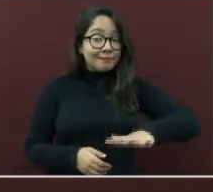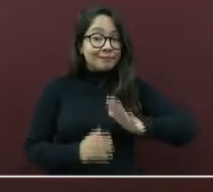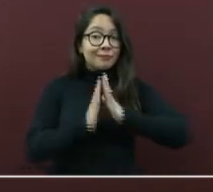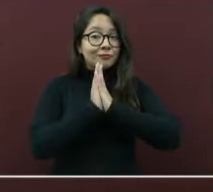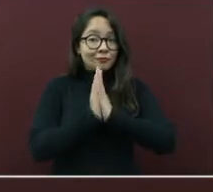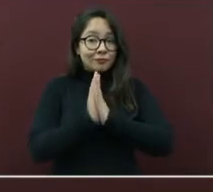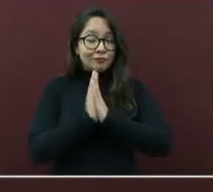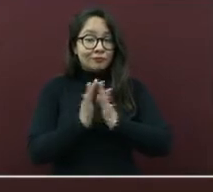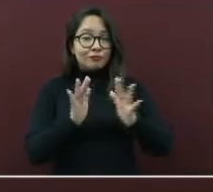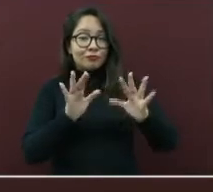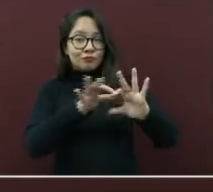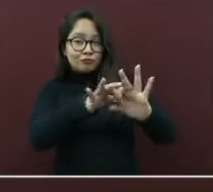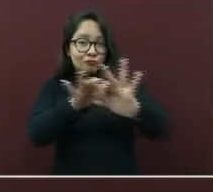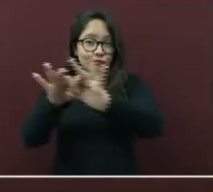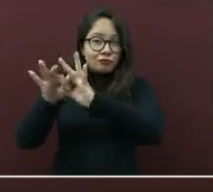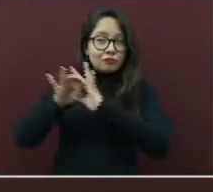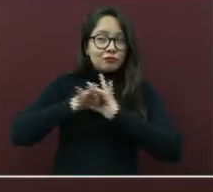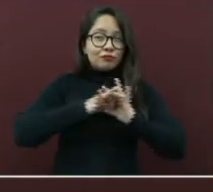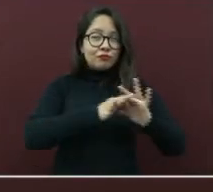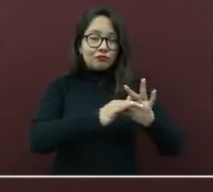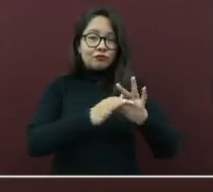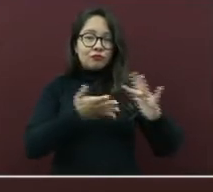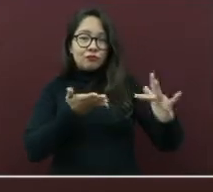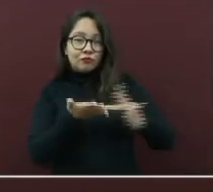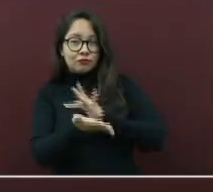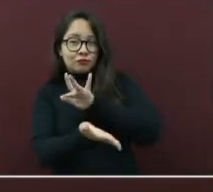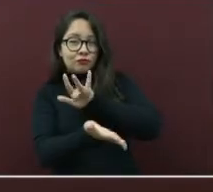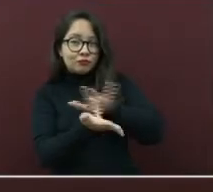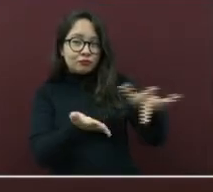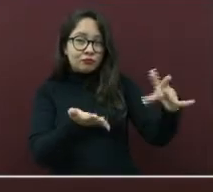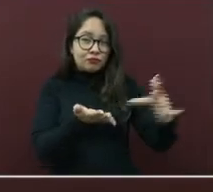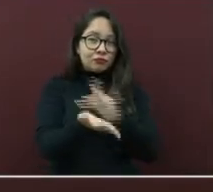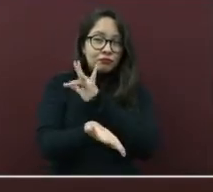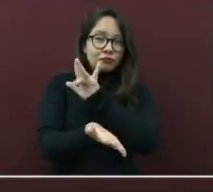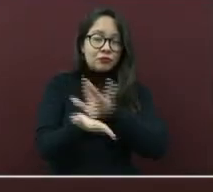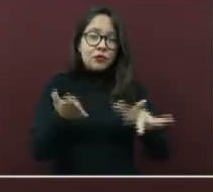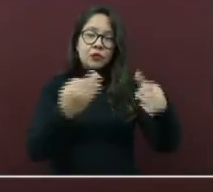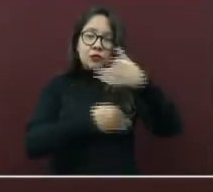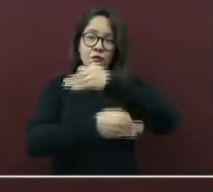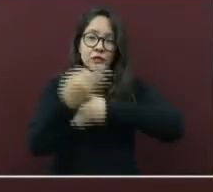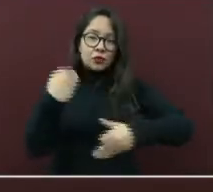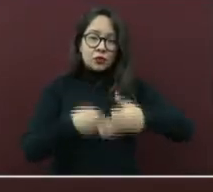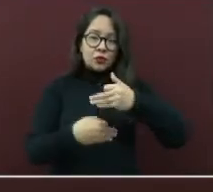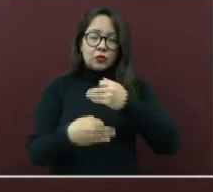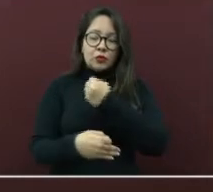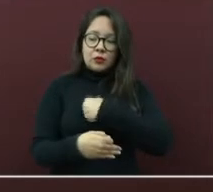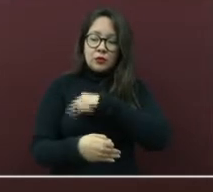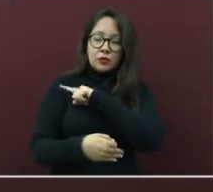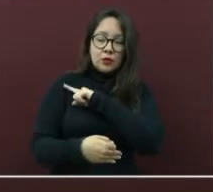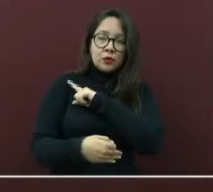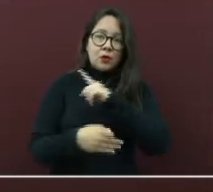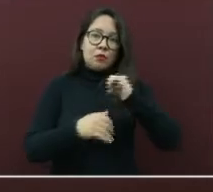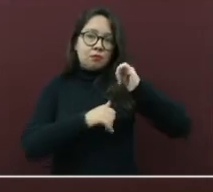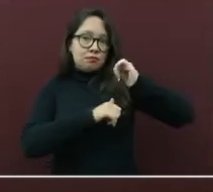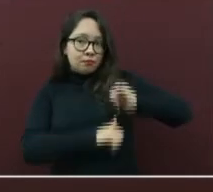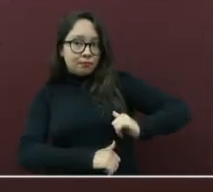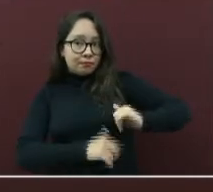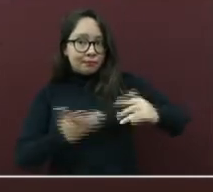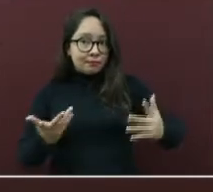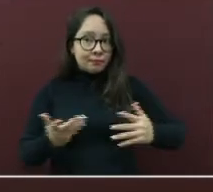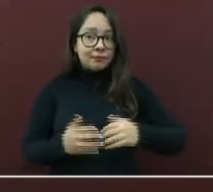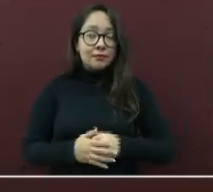equipo entre ustedes nosotros como autoridad o sector salud hasta el momento